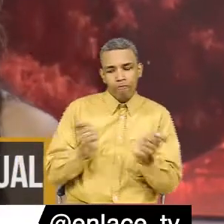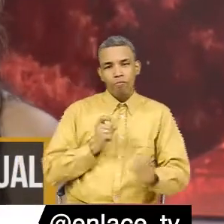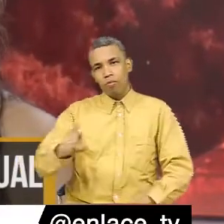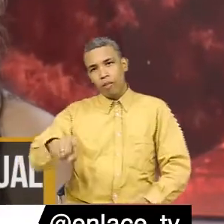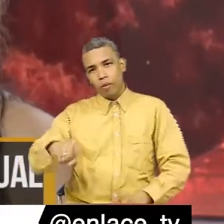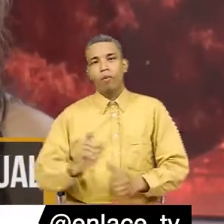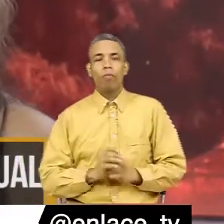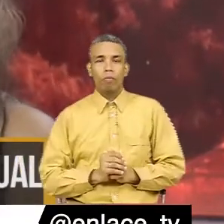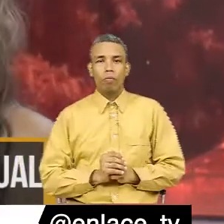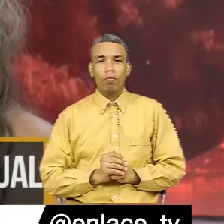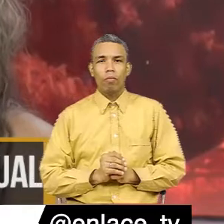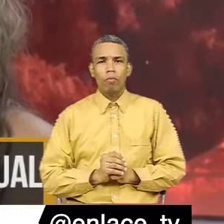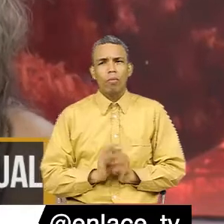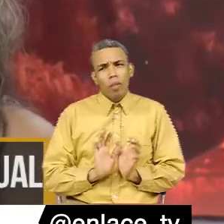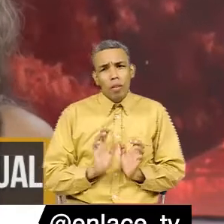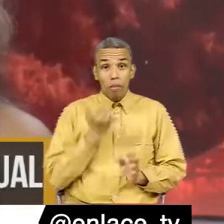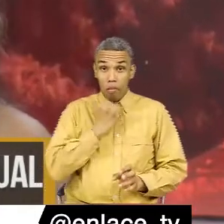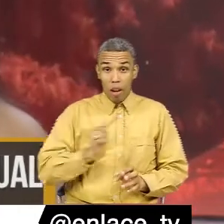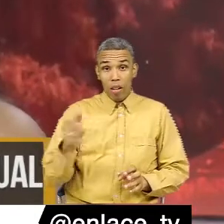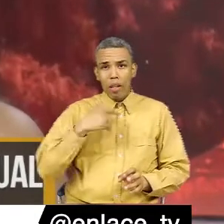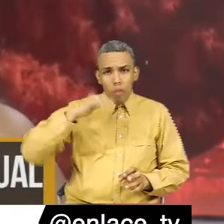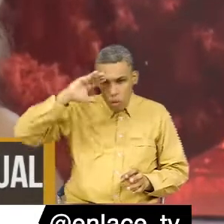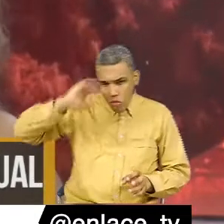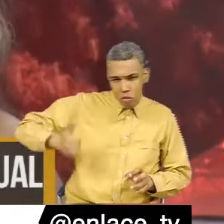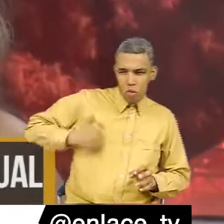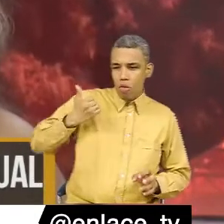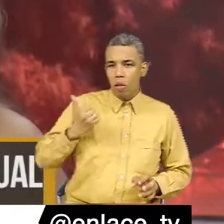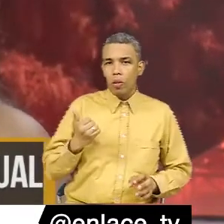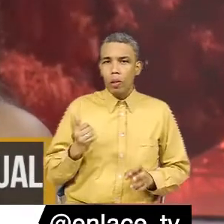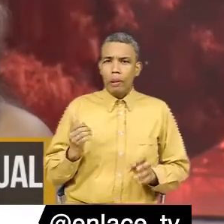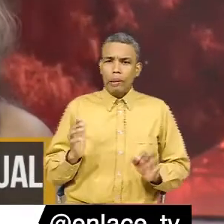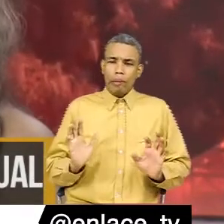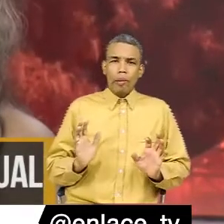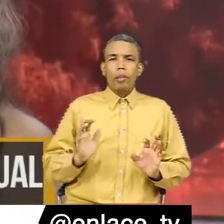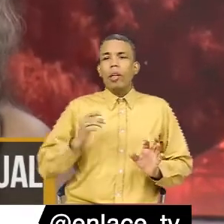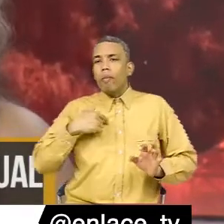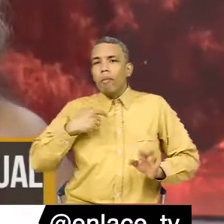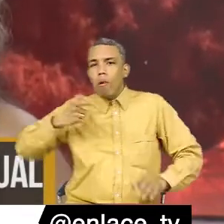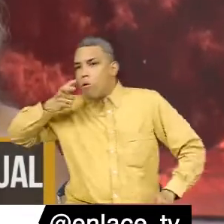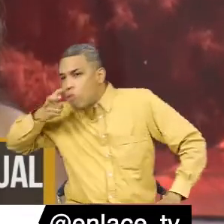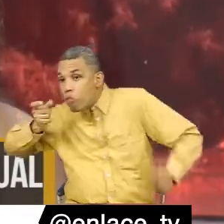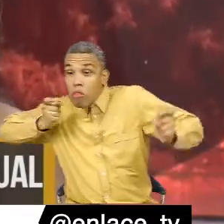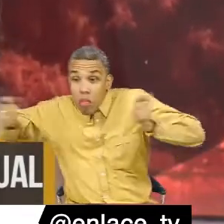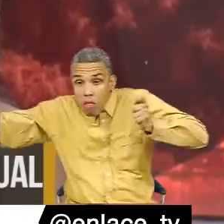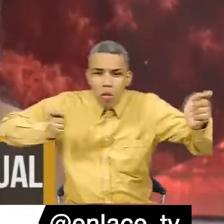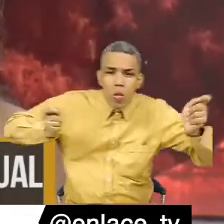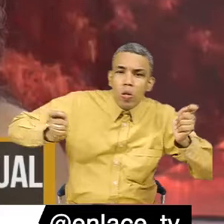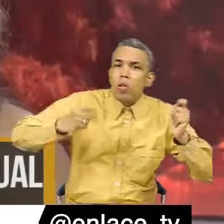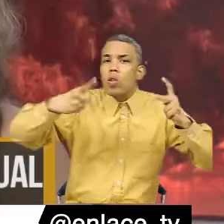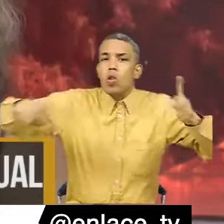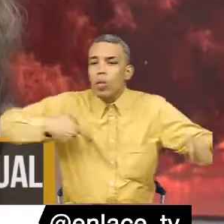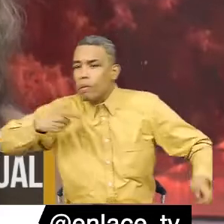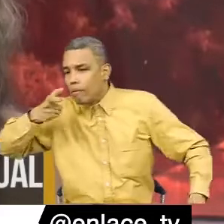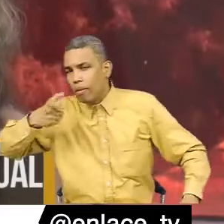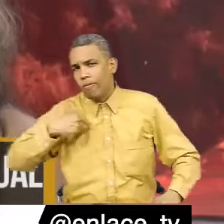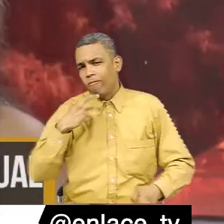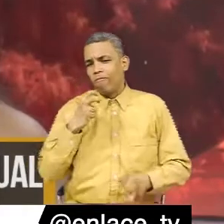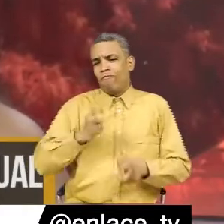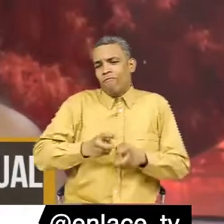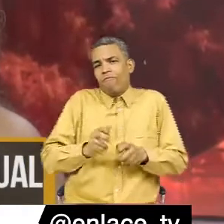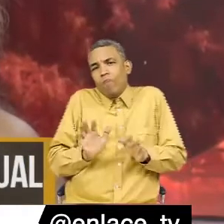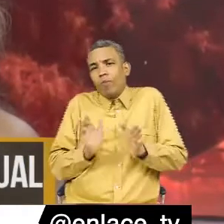de decir que frente a esas situaciones que si bien se nos salen de las manos en algunas ocasiones para que se nos presenten, estamos atentos